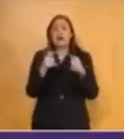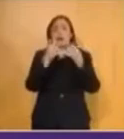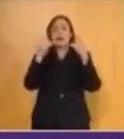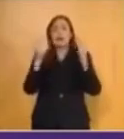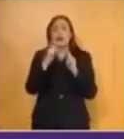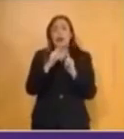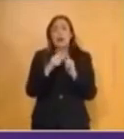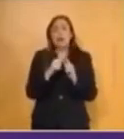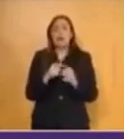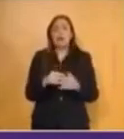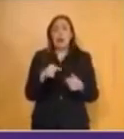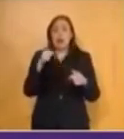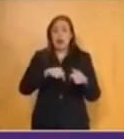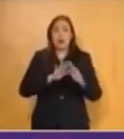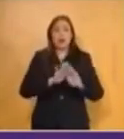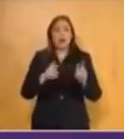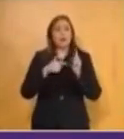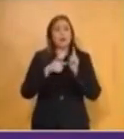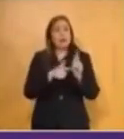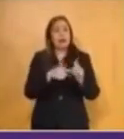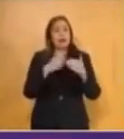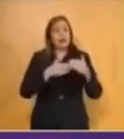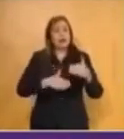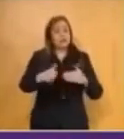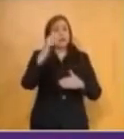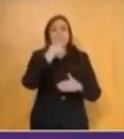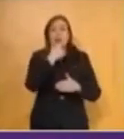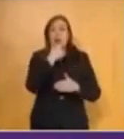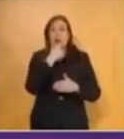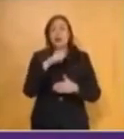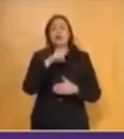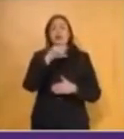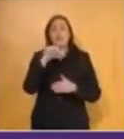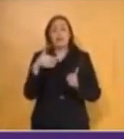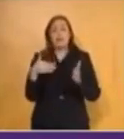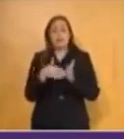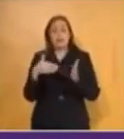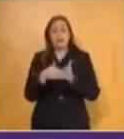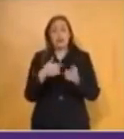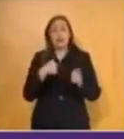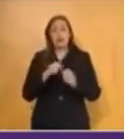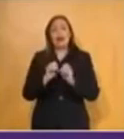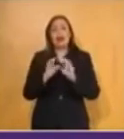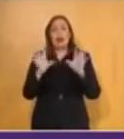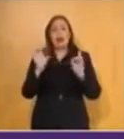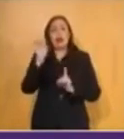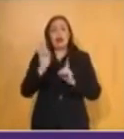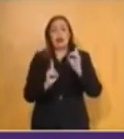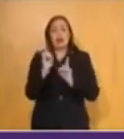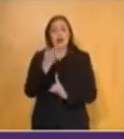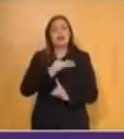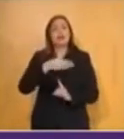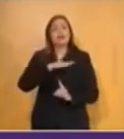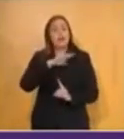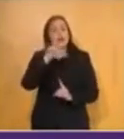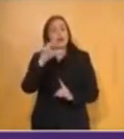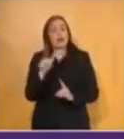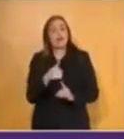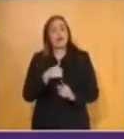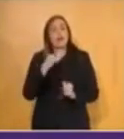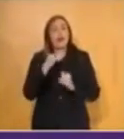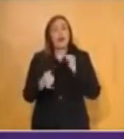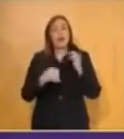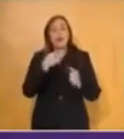arrancar ahora en inglés y posteriormente voy a hacer algunas intervenciones para tratar de aclararte algunas dudas y al final vamos a estar hablando acerca de cómo